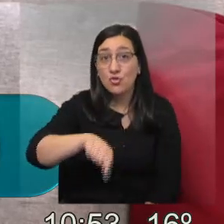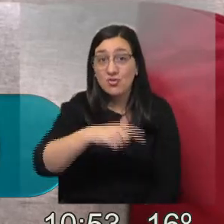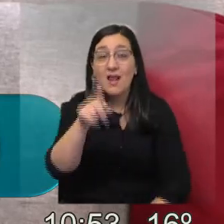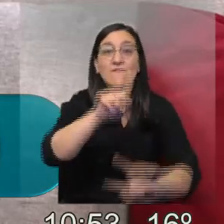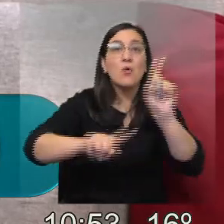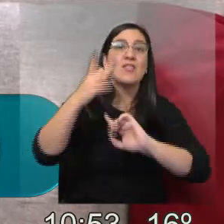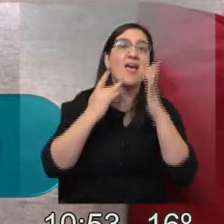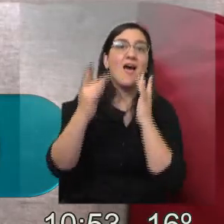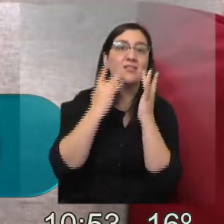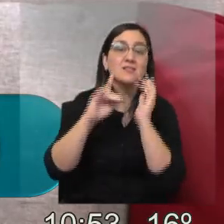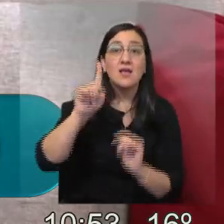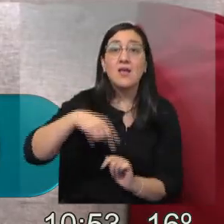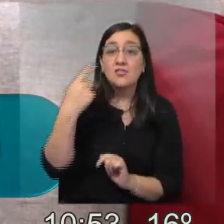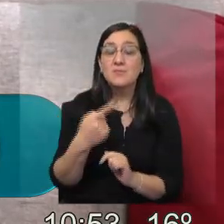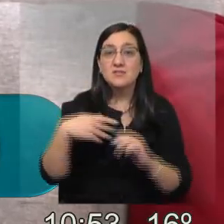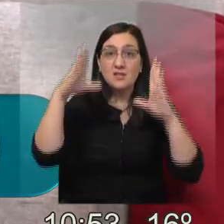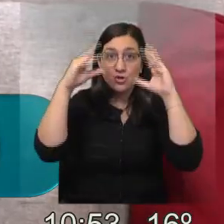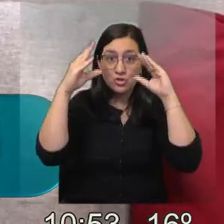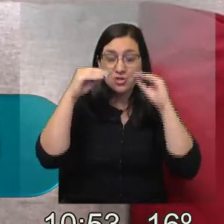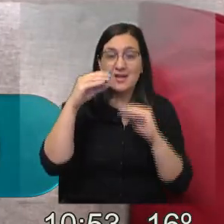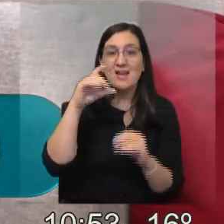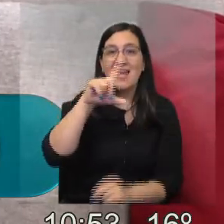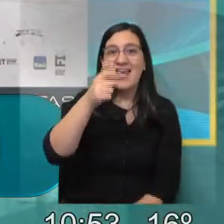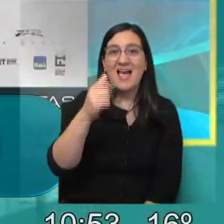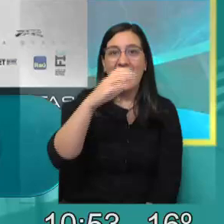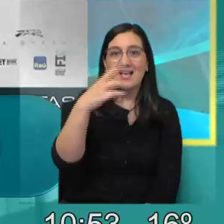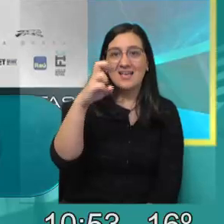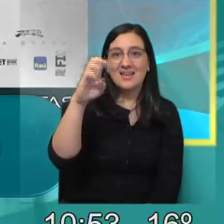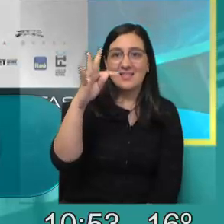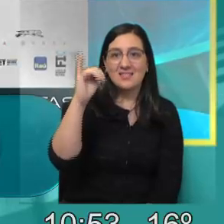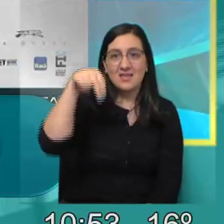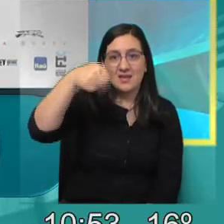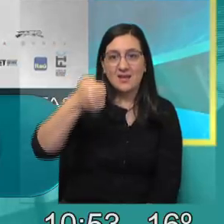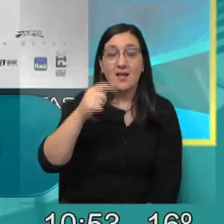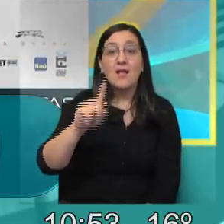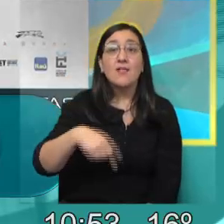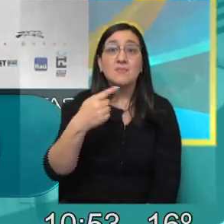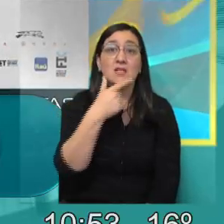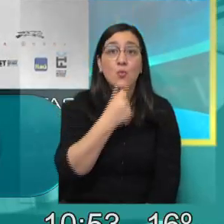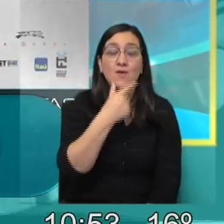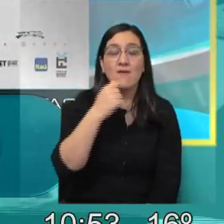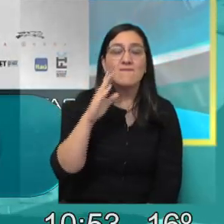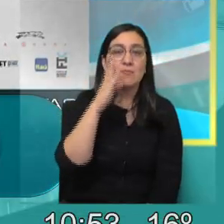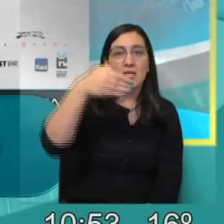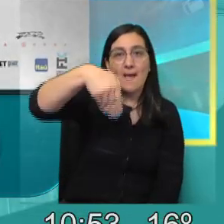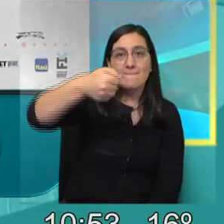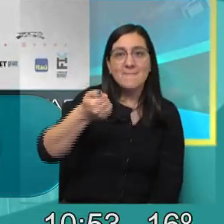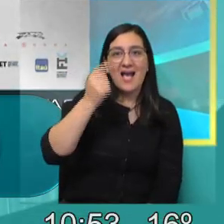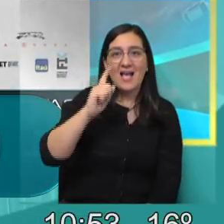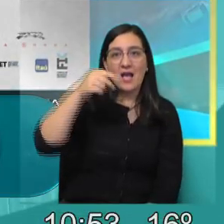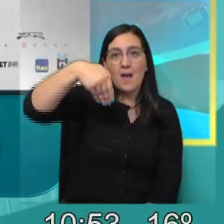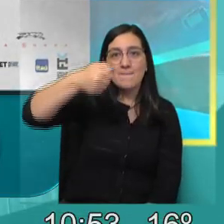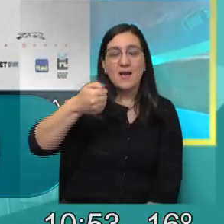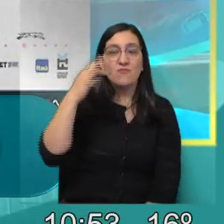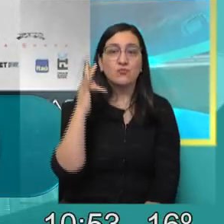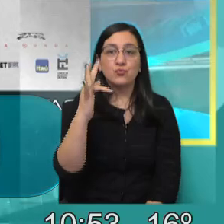Artes. Sí. Luego vamos a tener una trasnoche en La Cretina. El jueves vamos a estar en Magma Futura, también desde las 19